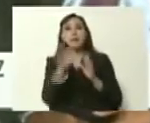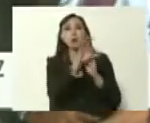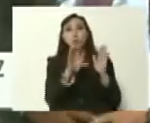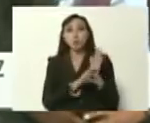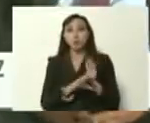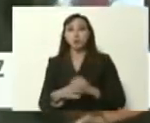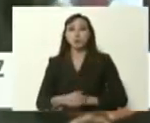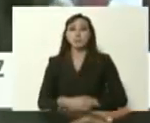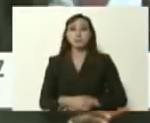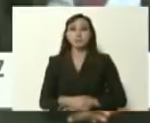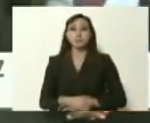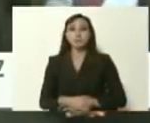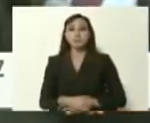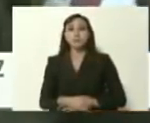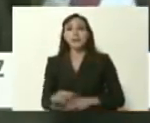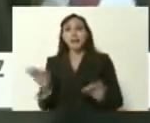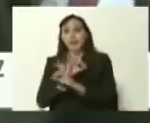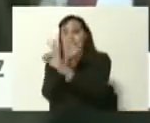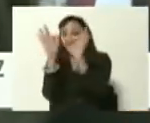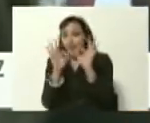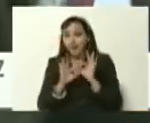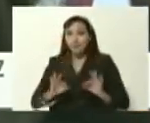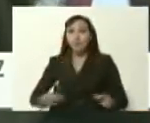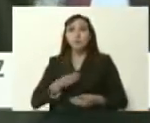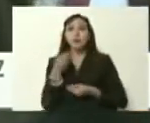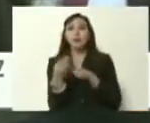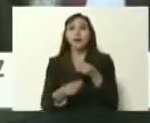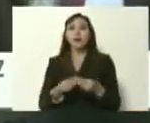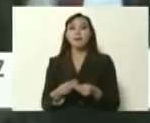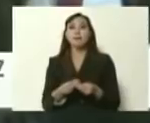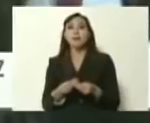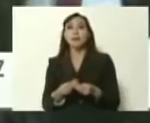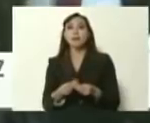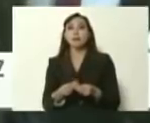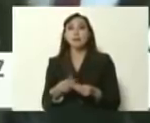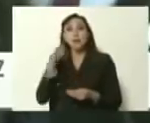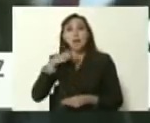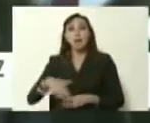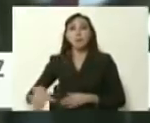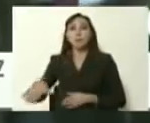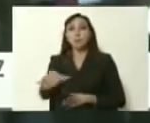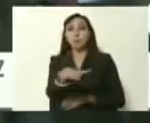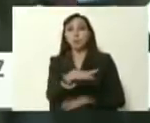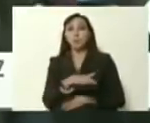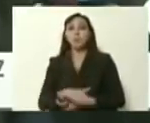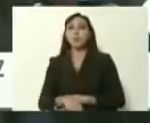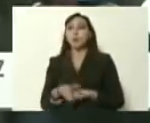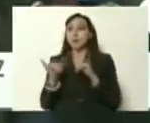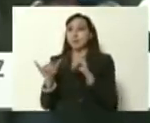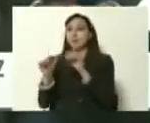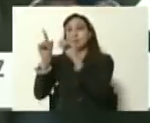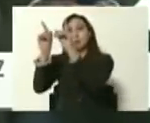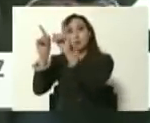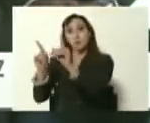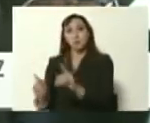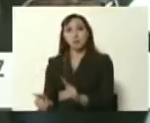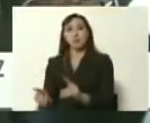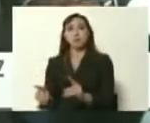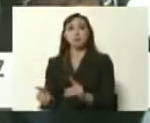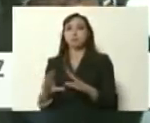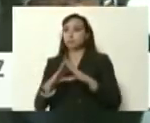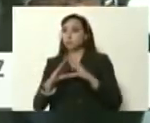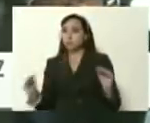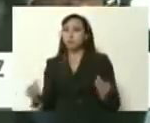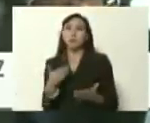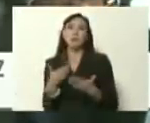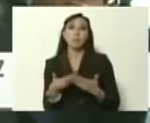una consideración de este tipo solo sería el propio pueblo venezolano quien decidiría ante tal